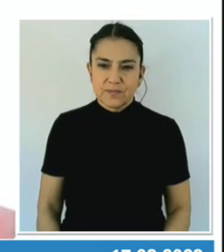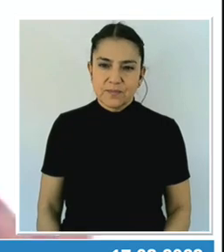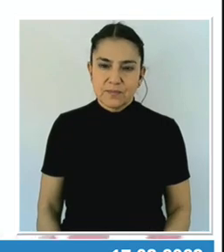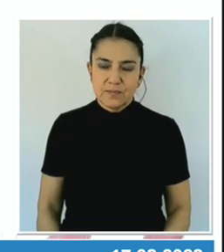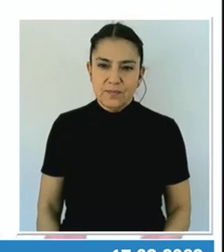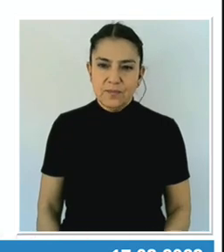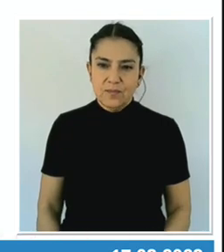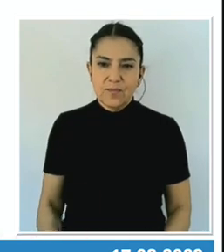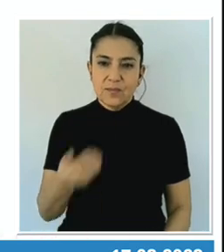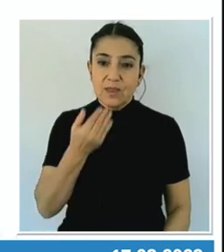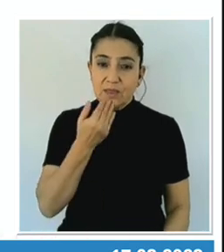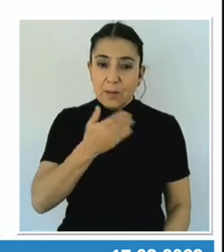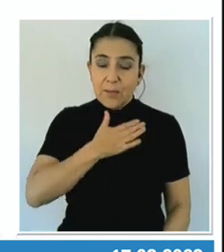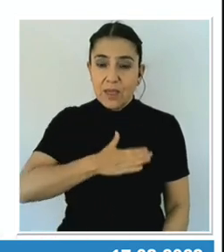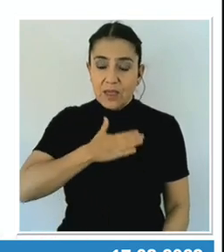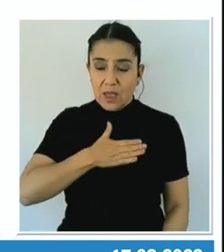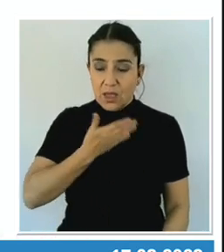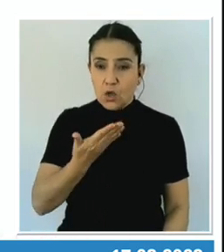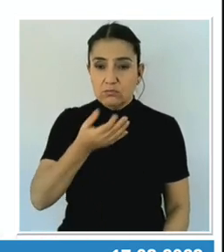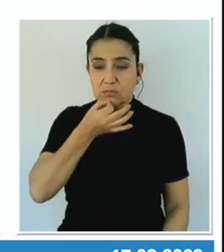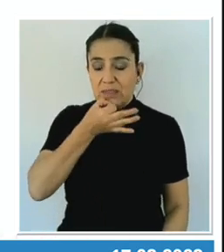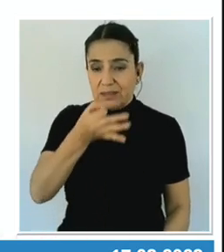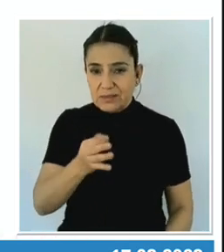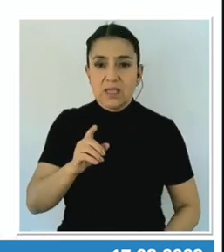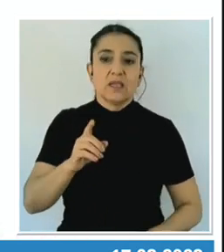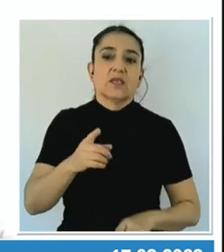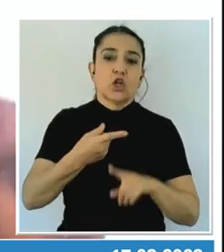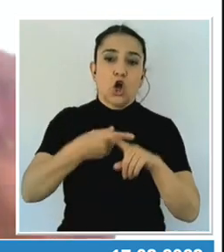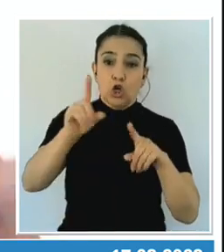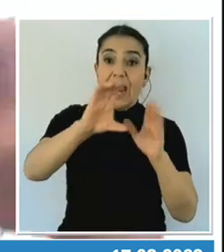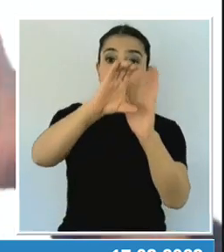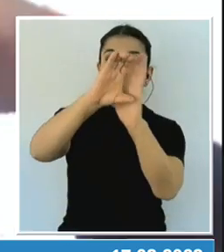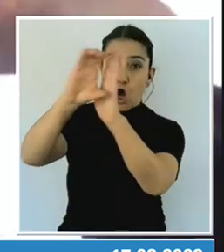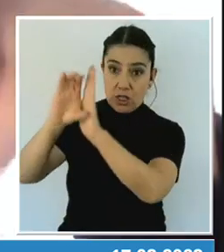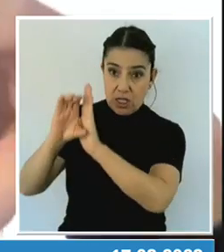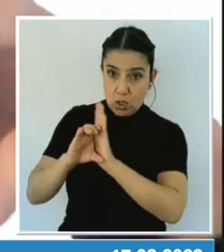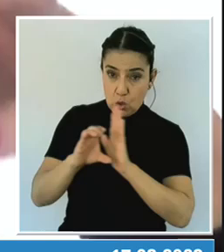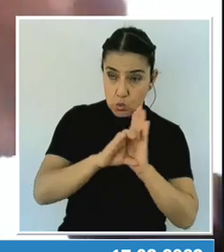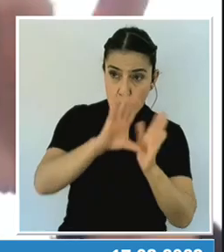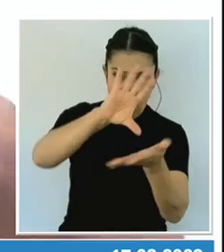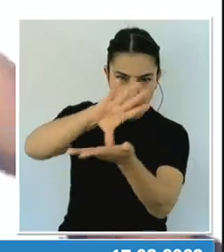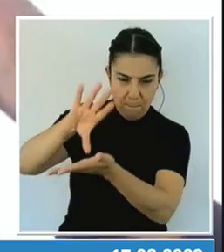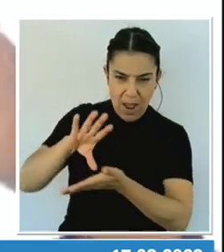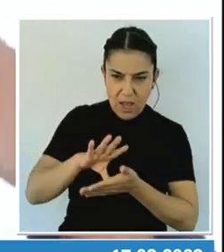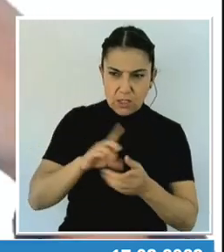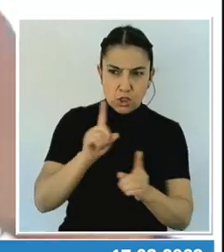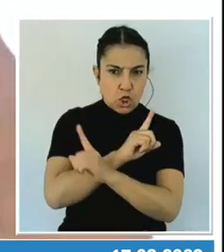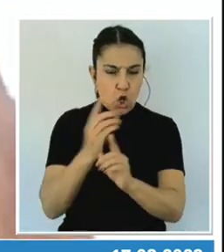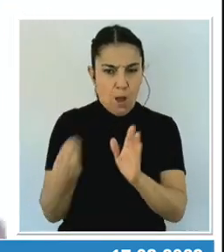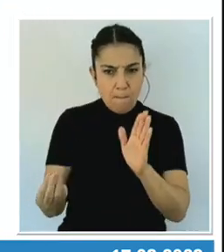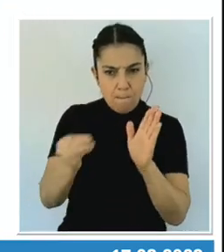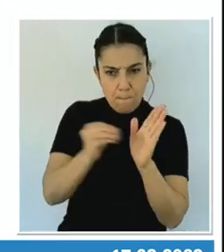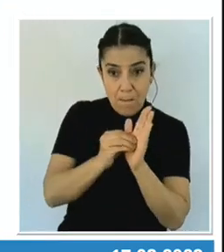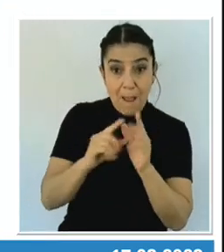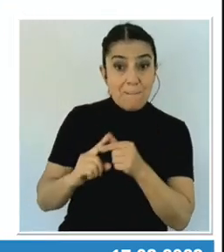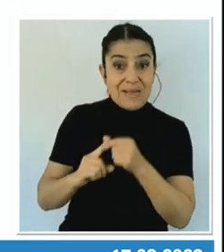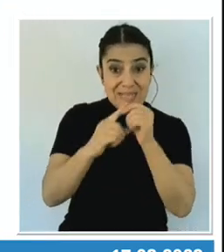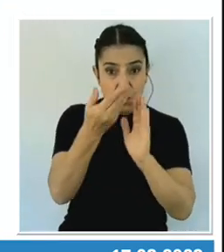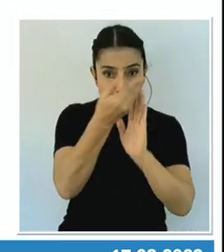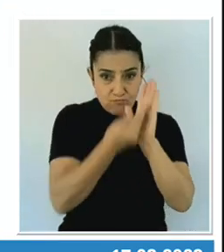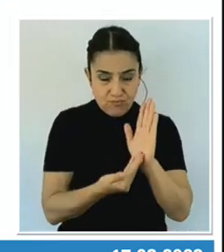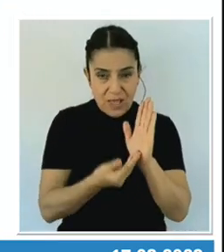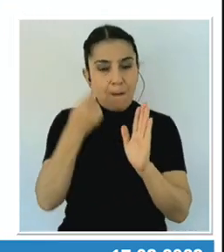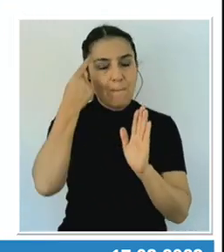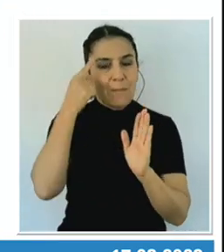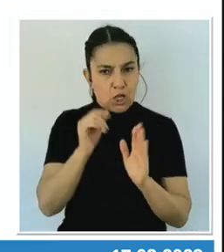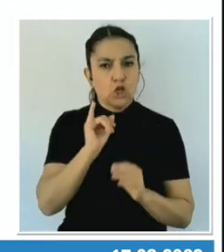También quiero hacer notar que en otros ordenamientos constitucionales no aparece como un principio expreso, pero está reconocido como